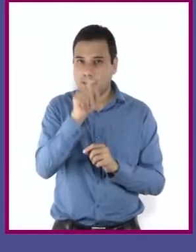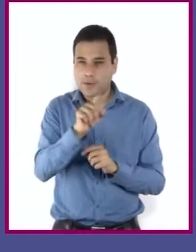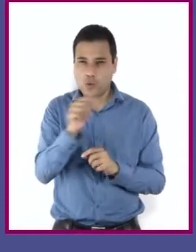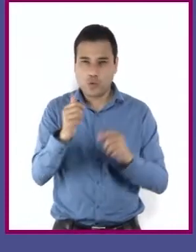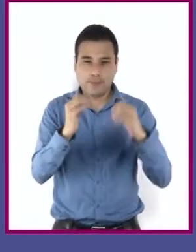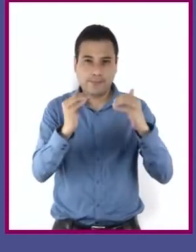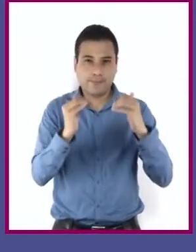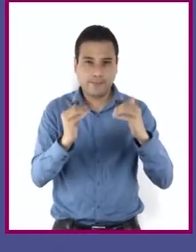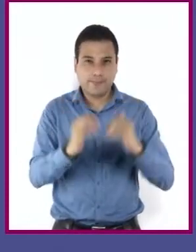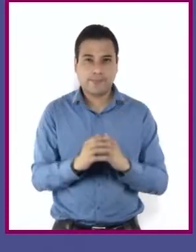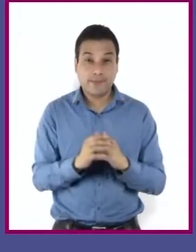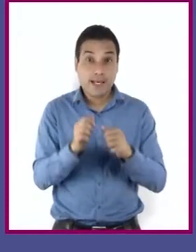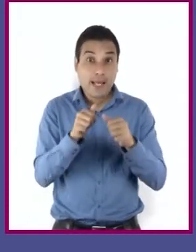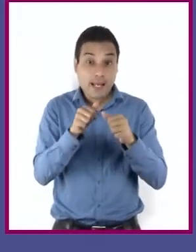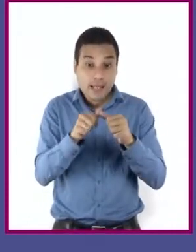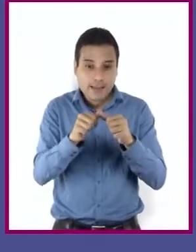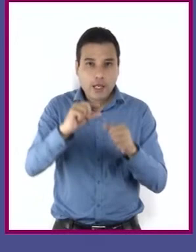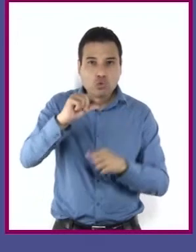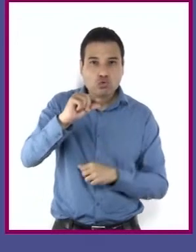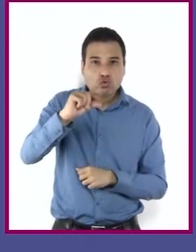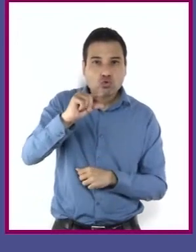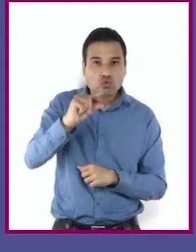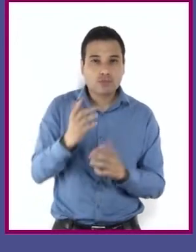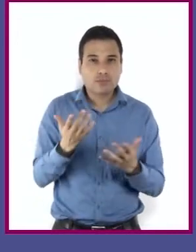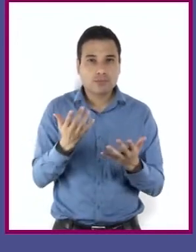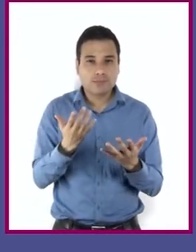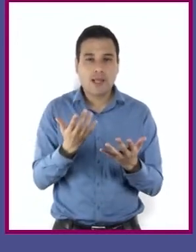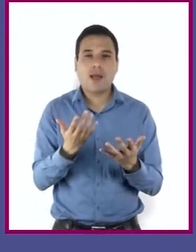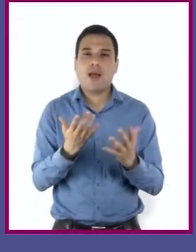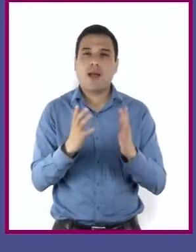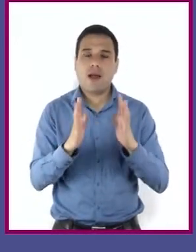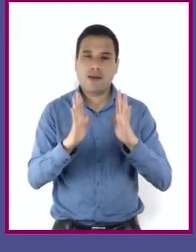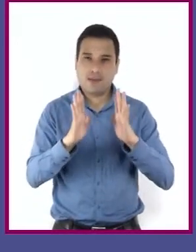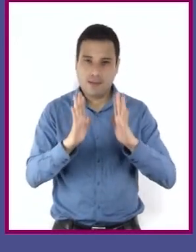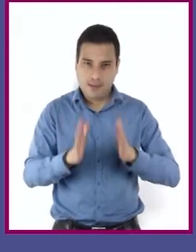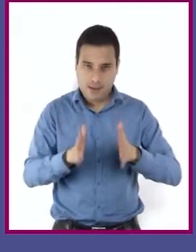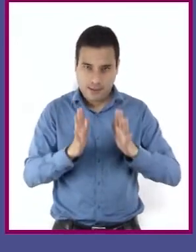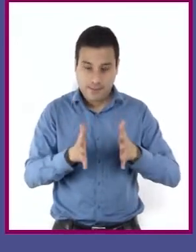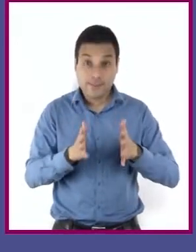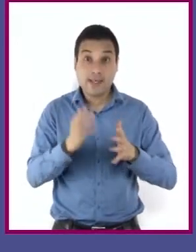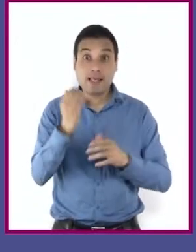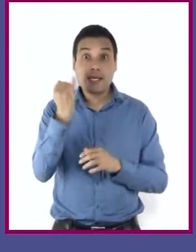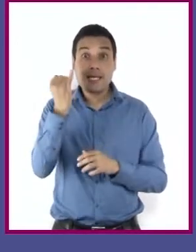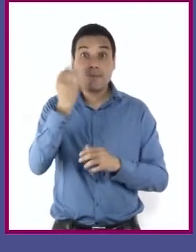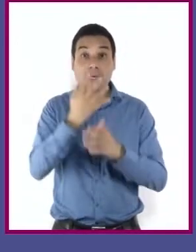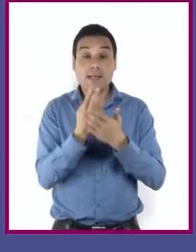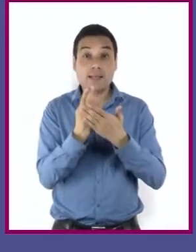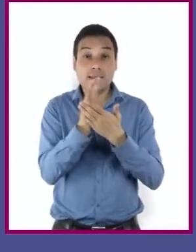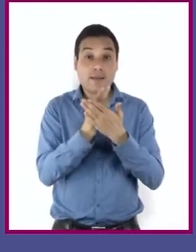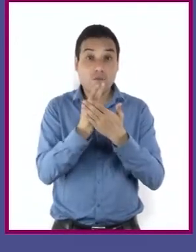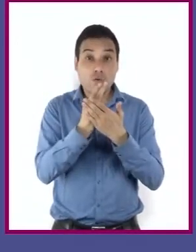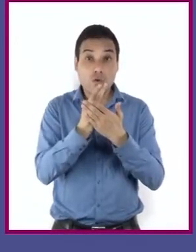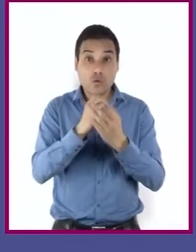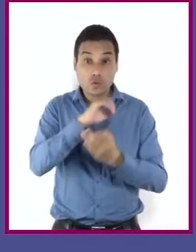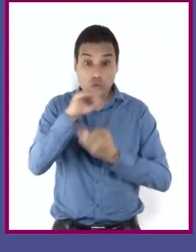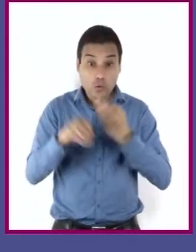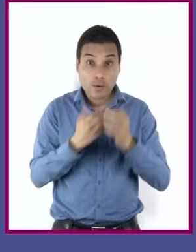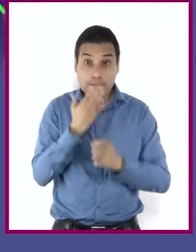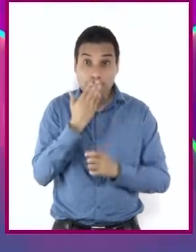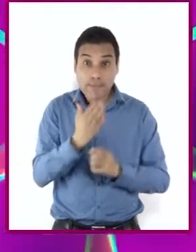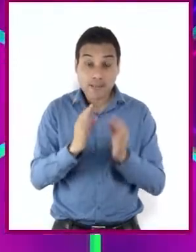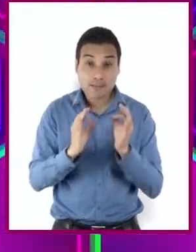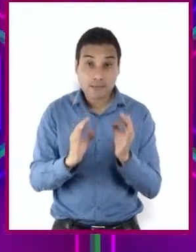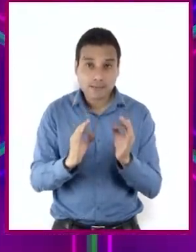refiere al tamaño de las letras, nos podemos dar cuenta de que las diapositivas no cumplen del todo con estos